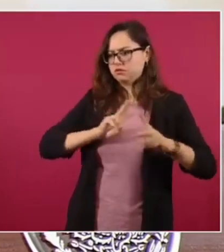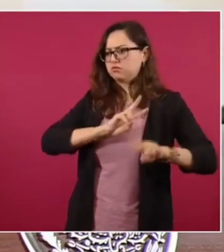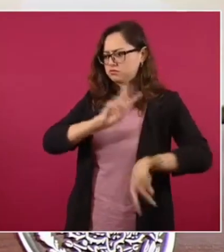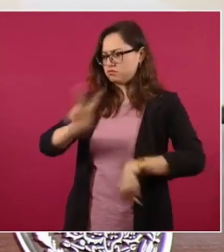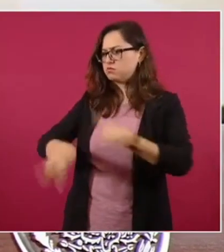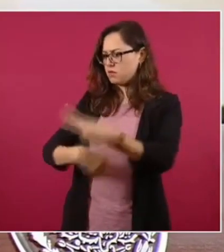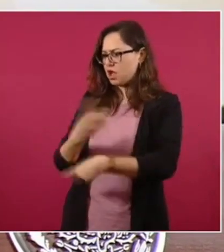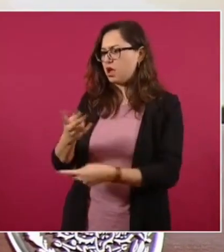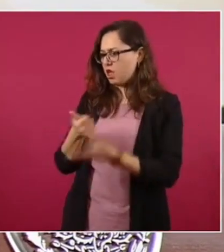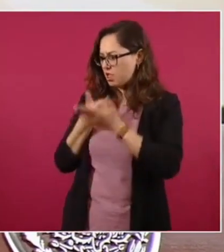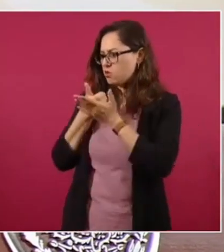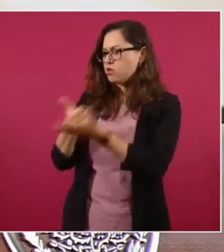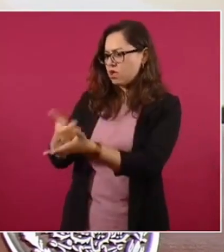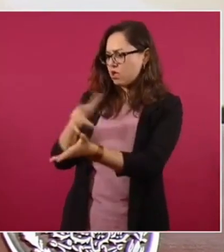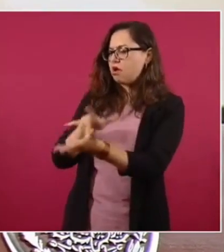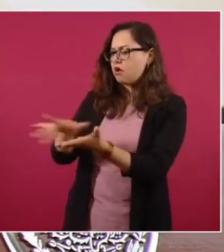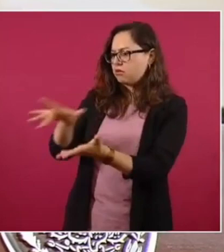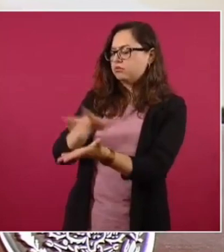agentes